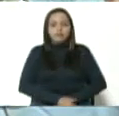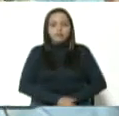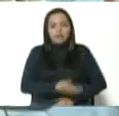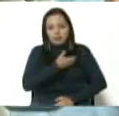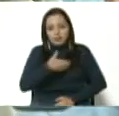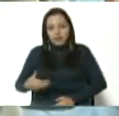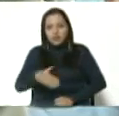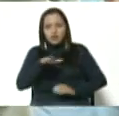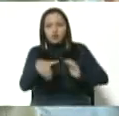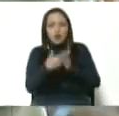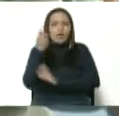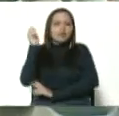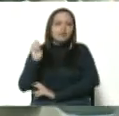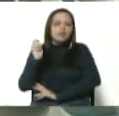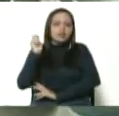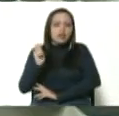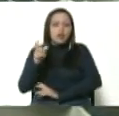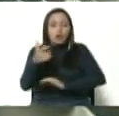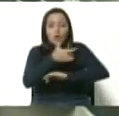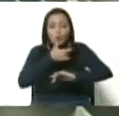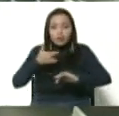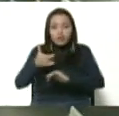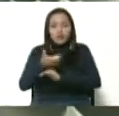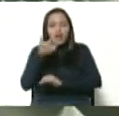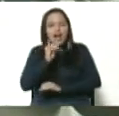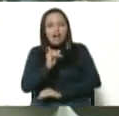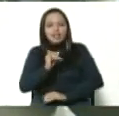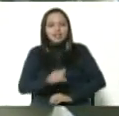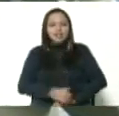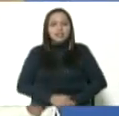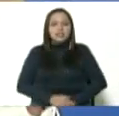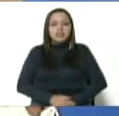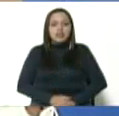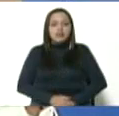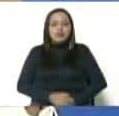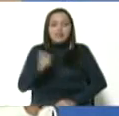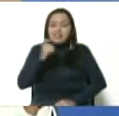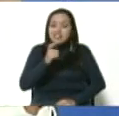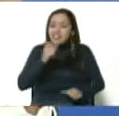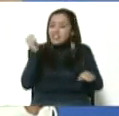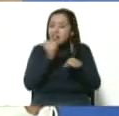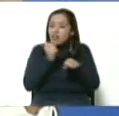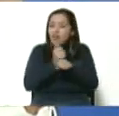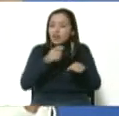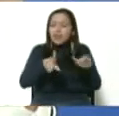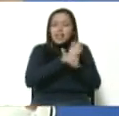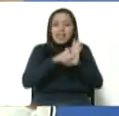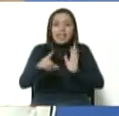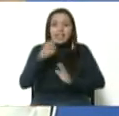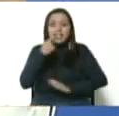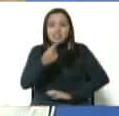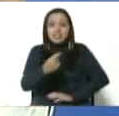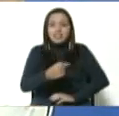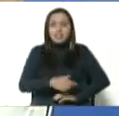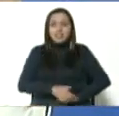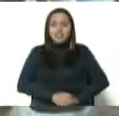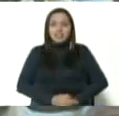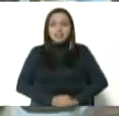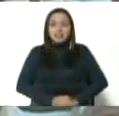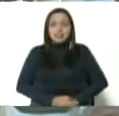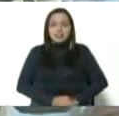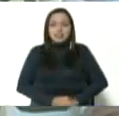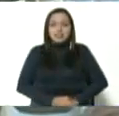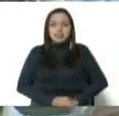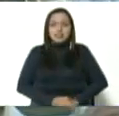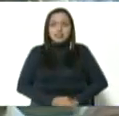demás diputados, el gobierno tiene una mora de conformidad con lo que se establece en el memorándum de obligación